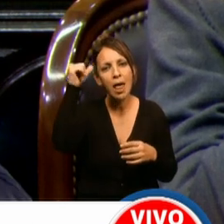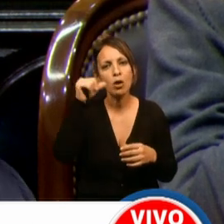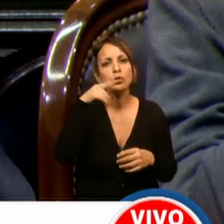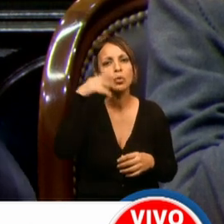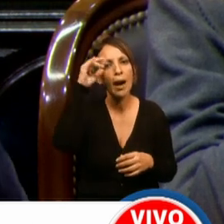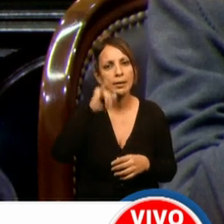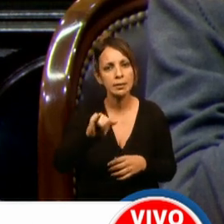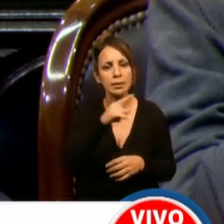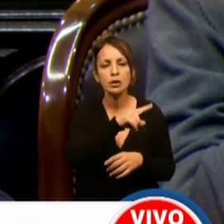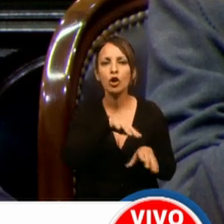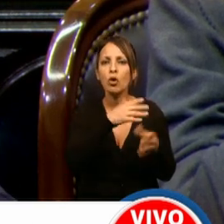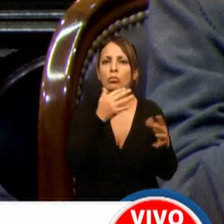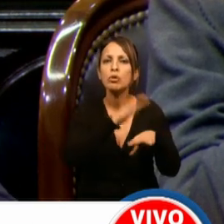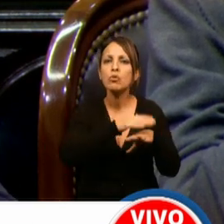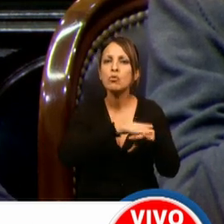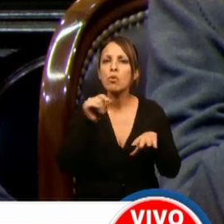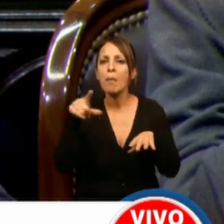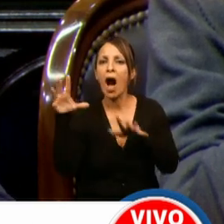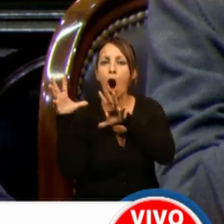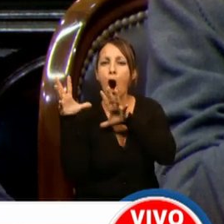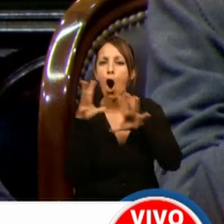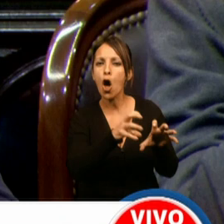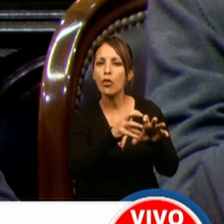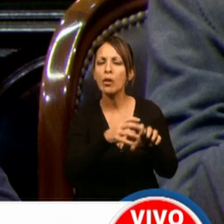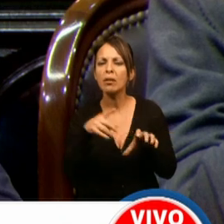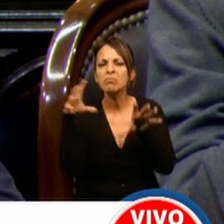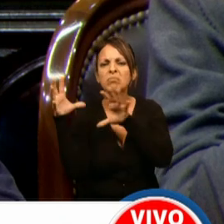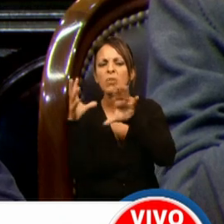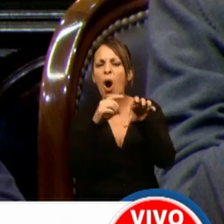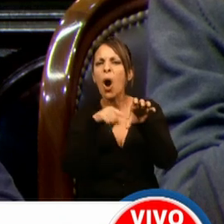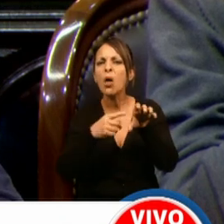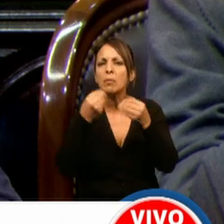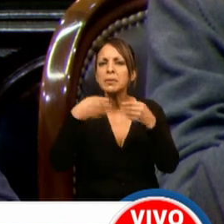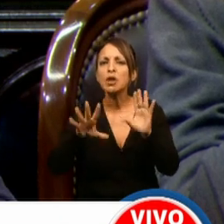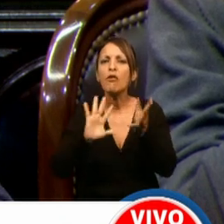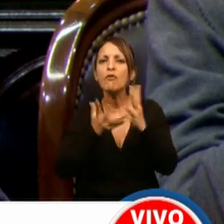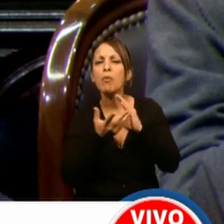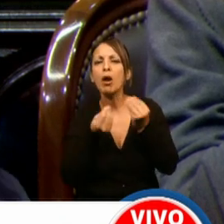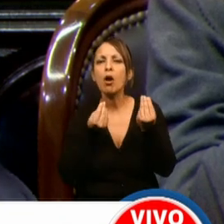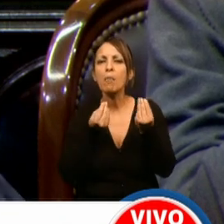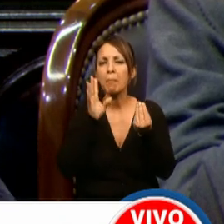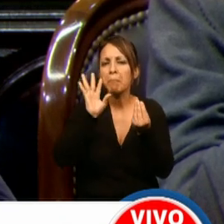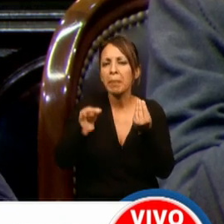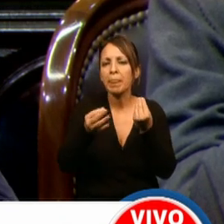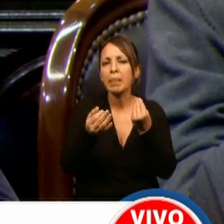odio el odio que primero empezó con los discursos y después pasó a los hechos el